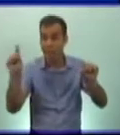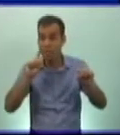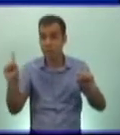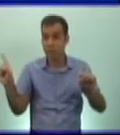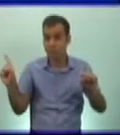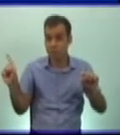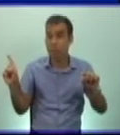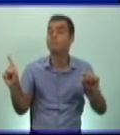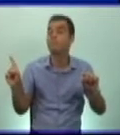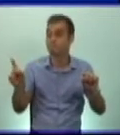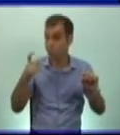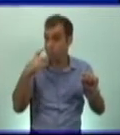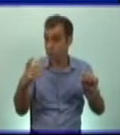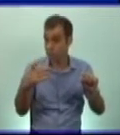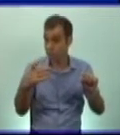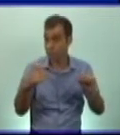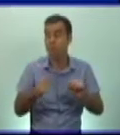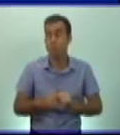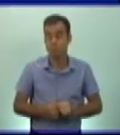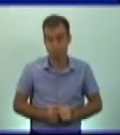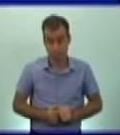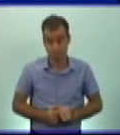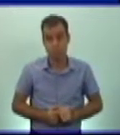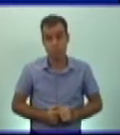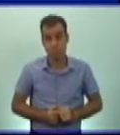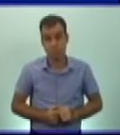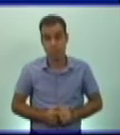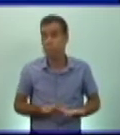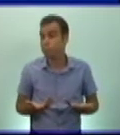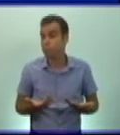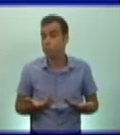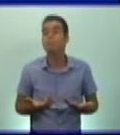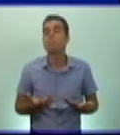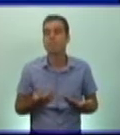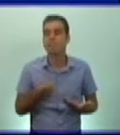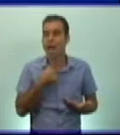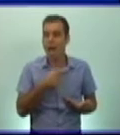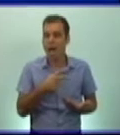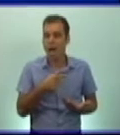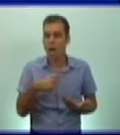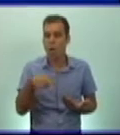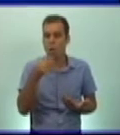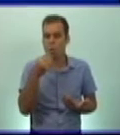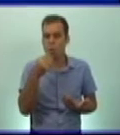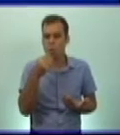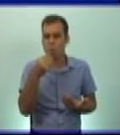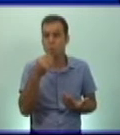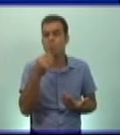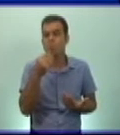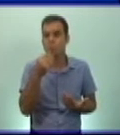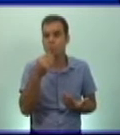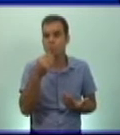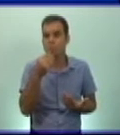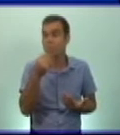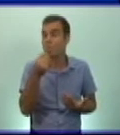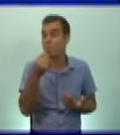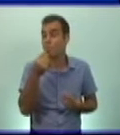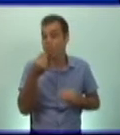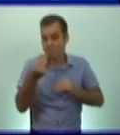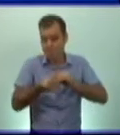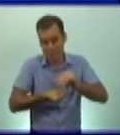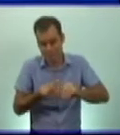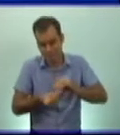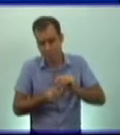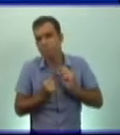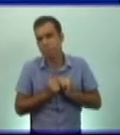fórmulas químicas de la sustancia. Esto es importantísimo, porque fíjense que si lo ponemos como subíndice, estaremos cambiando la composición